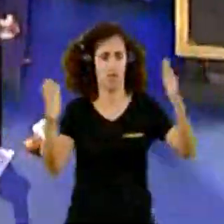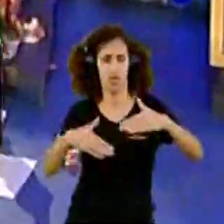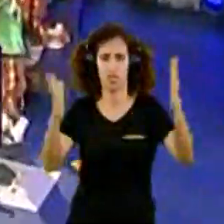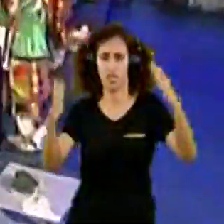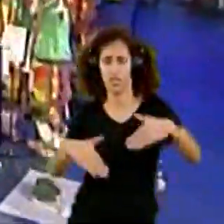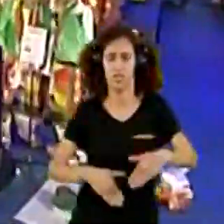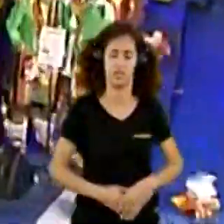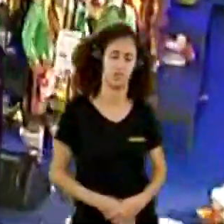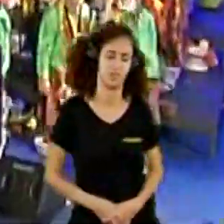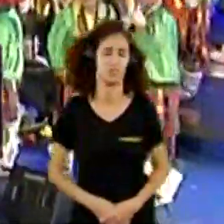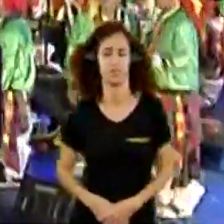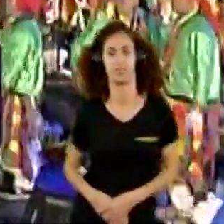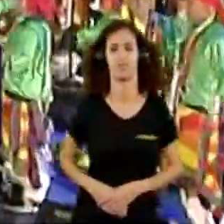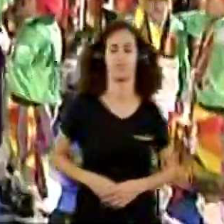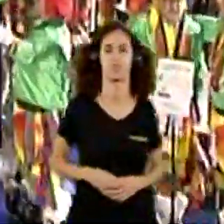cosas pasan.